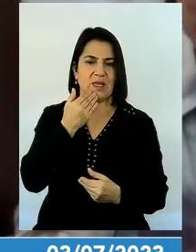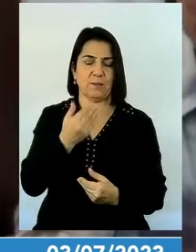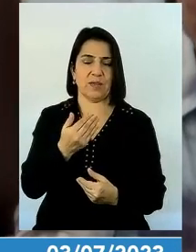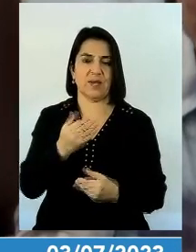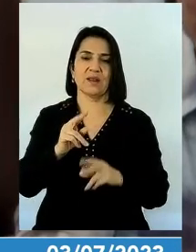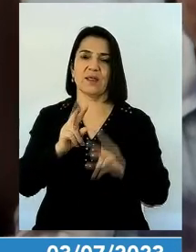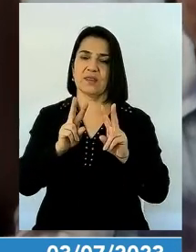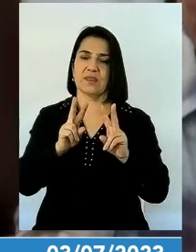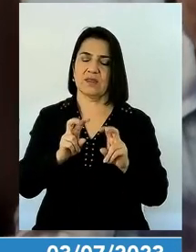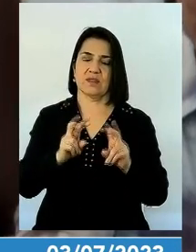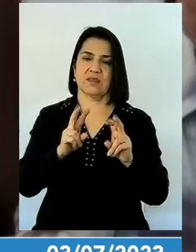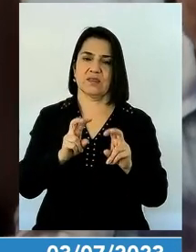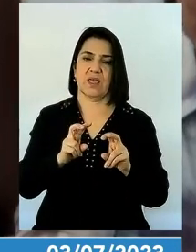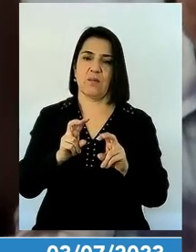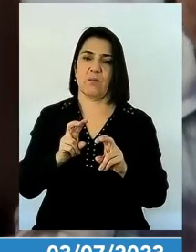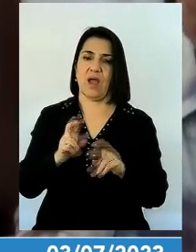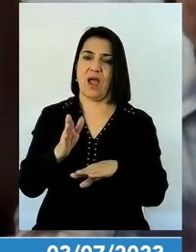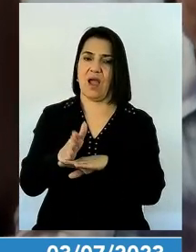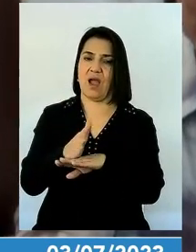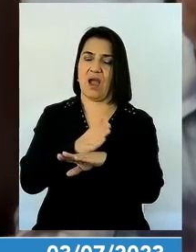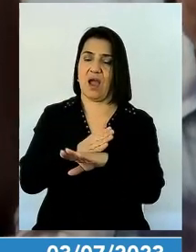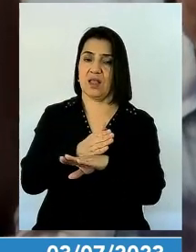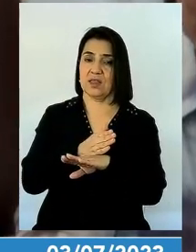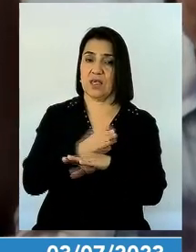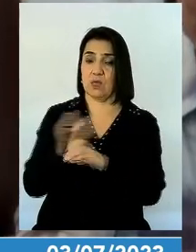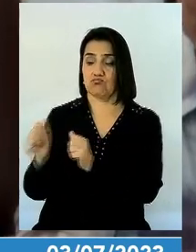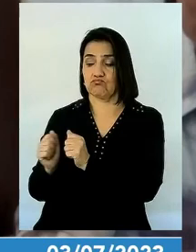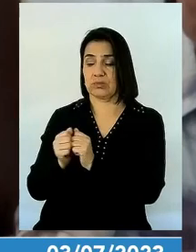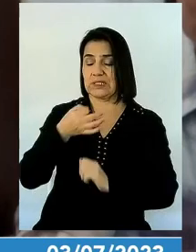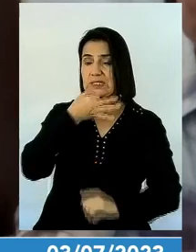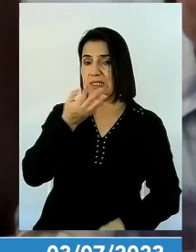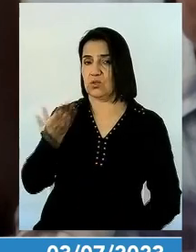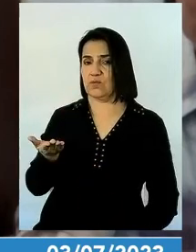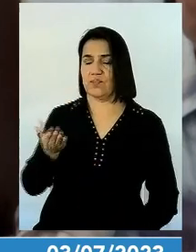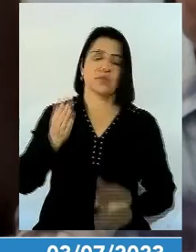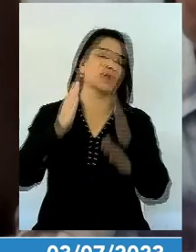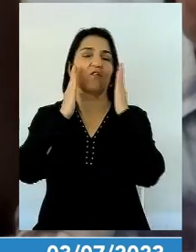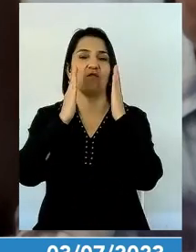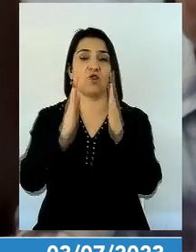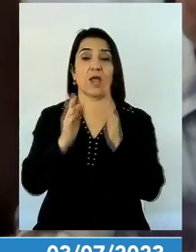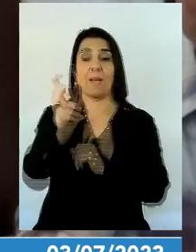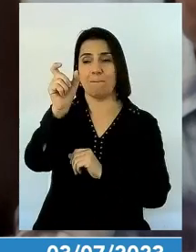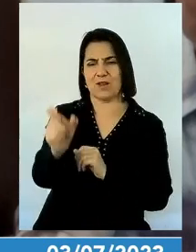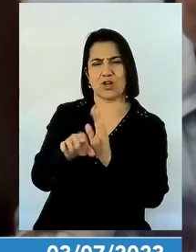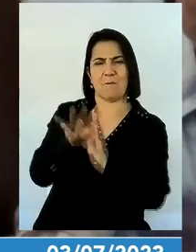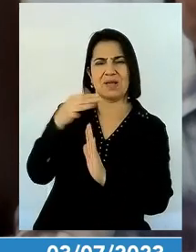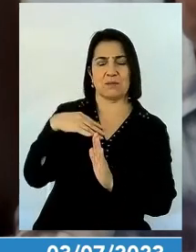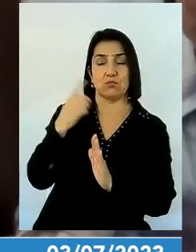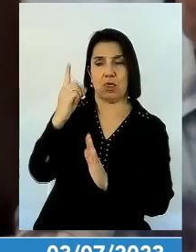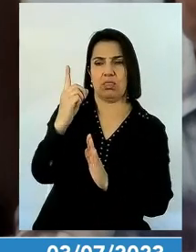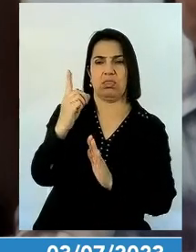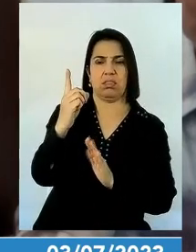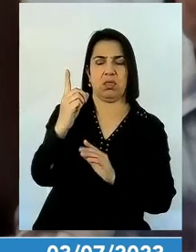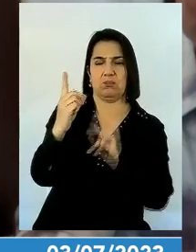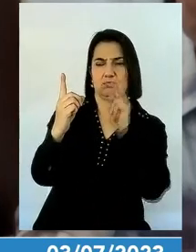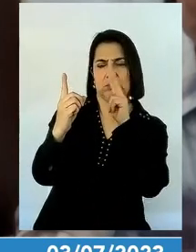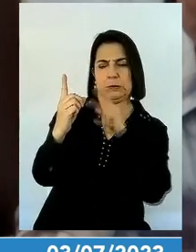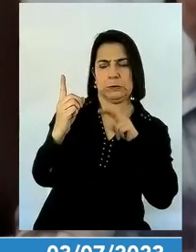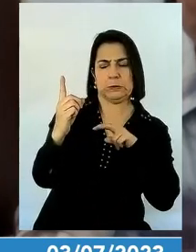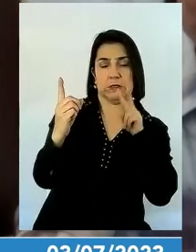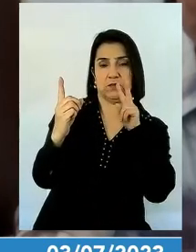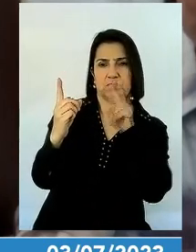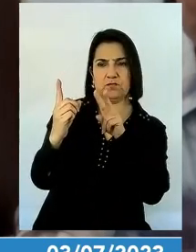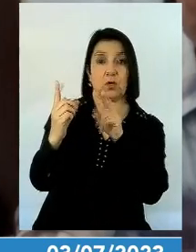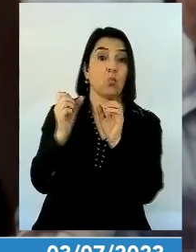colega sobre el enfoque ecocentrista, si bien puede ser algo muy visionario,